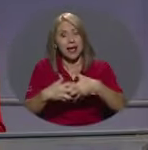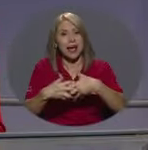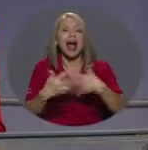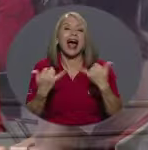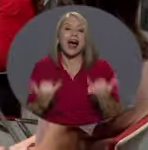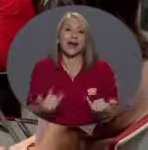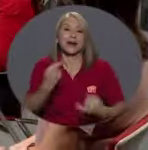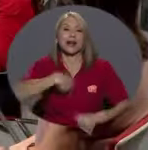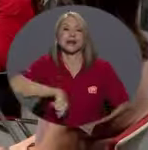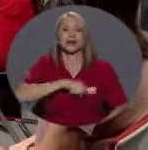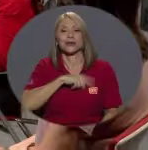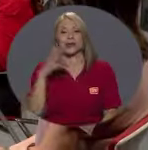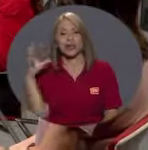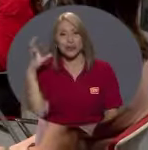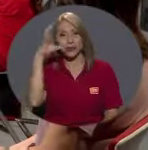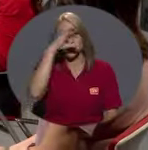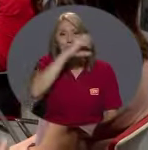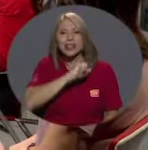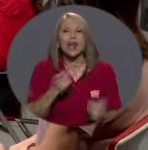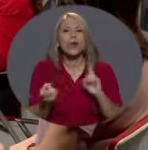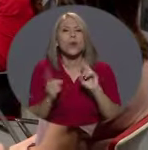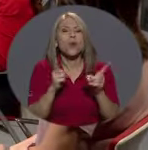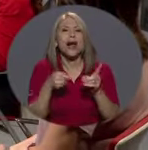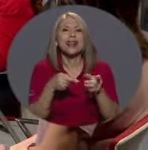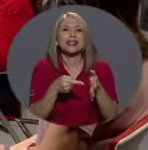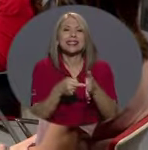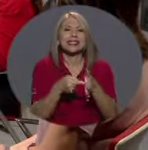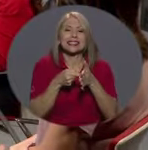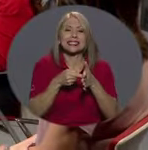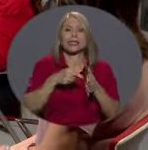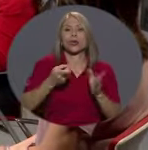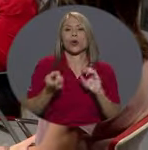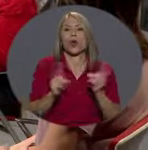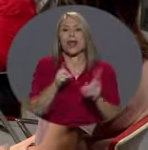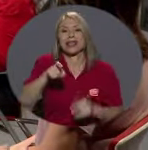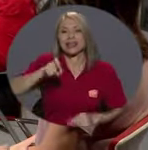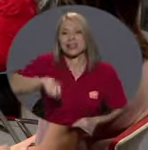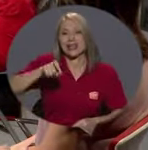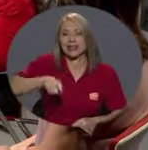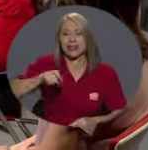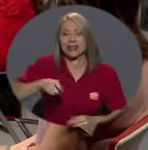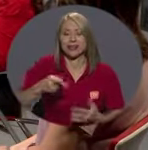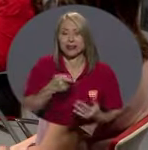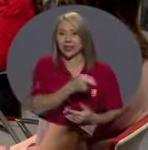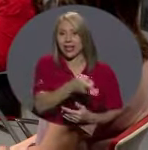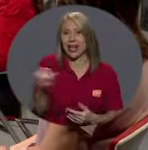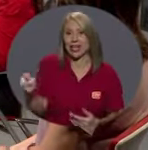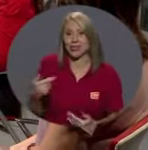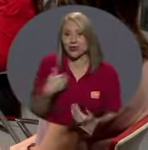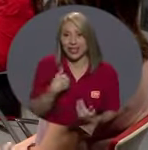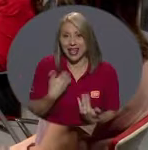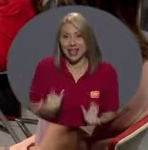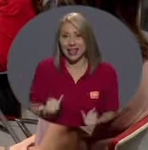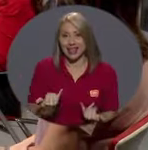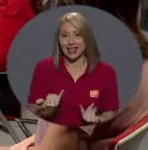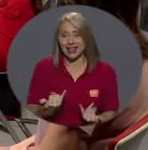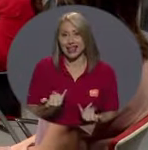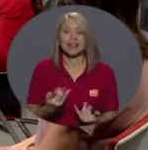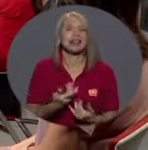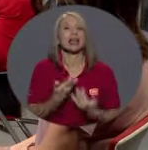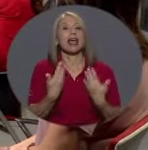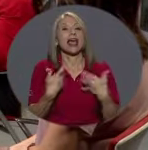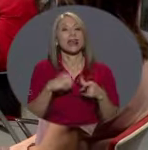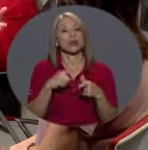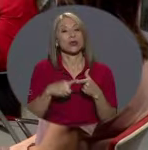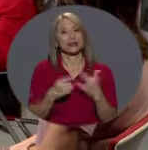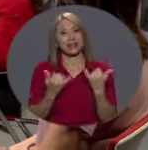damos cuenta de cuáles son los requerimientos y necesidades reales que ellos tienen y manifiestan. Entonces, a raíz